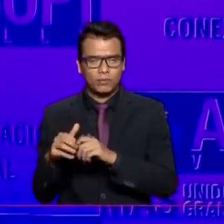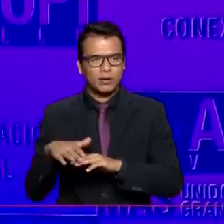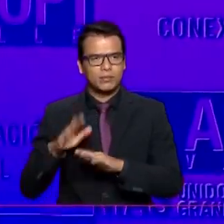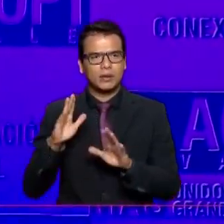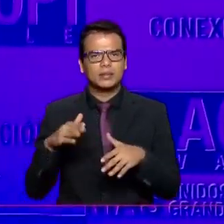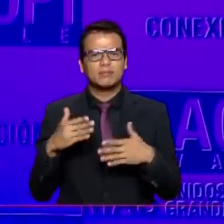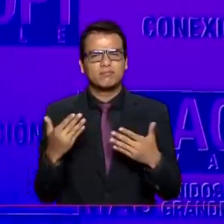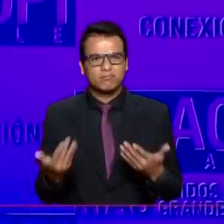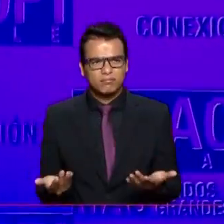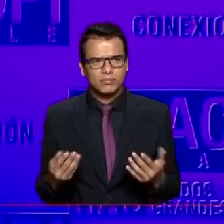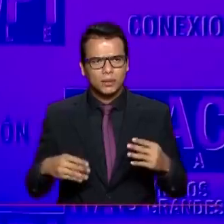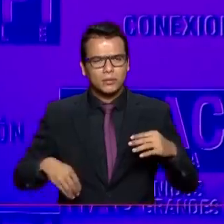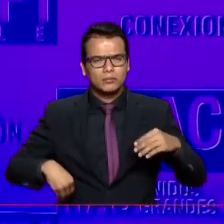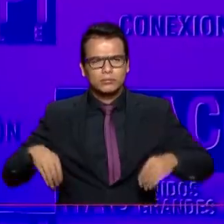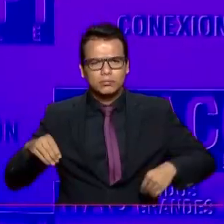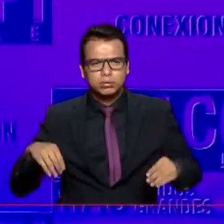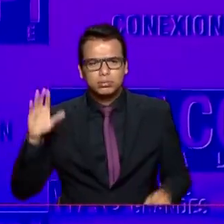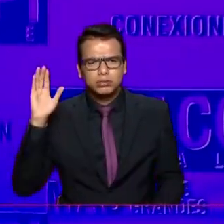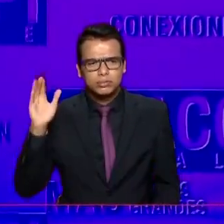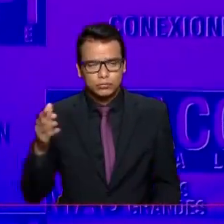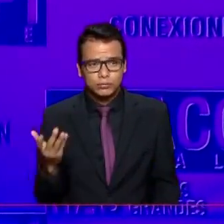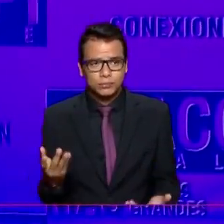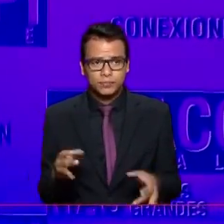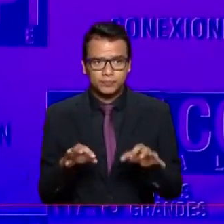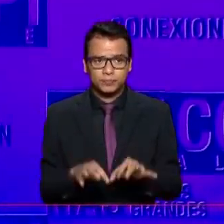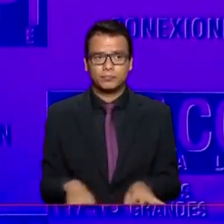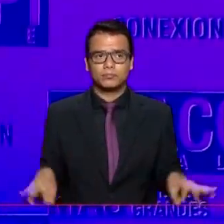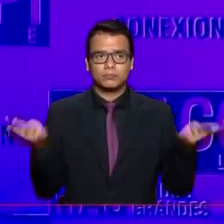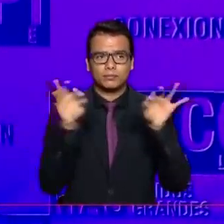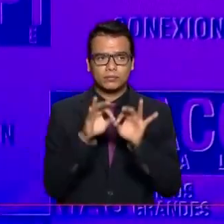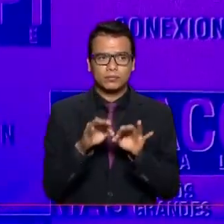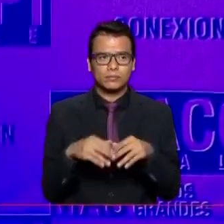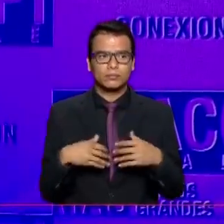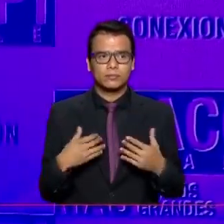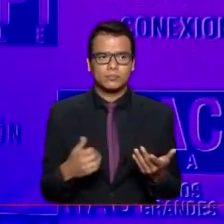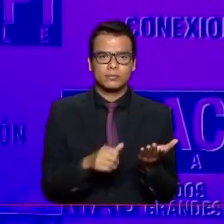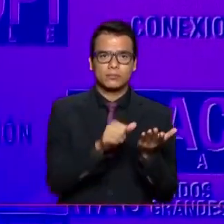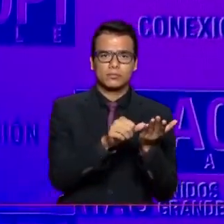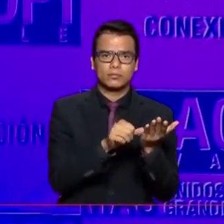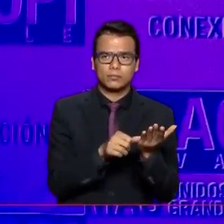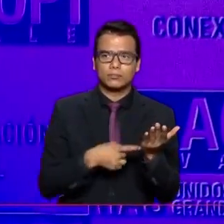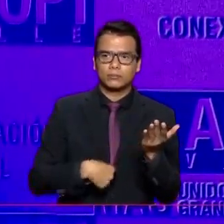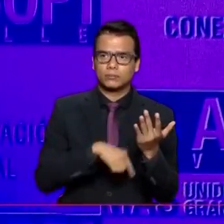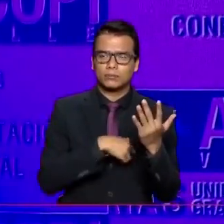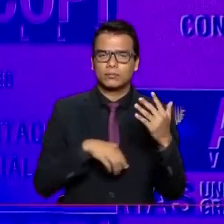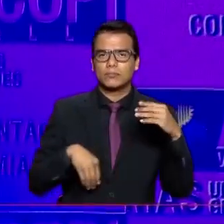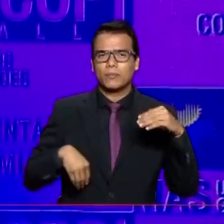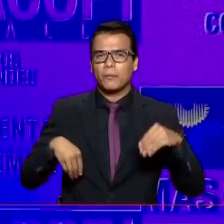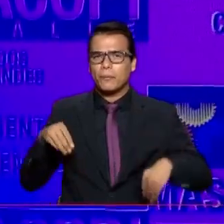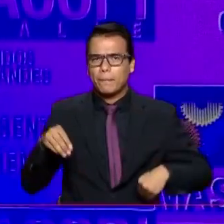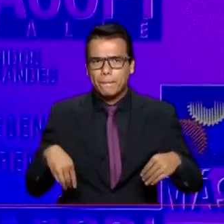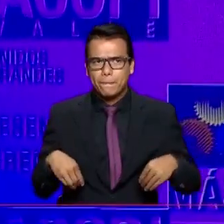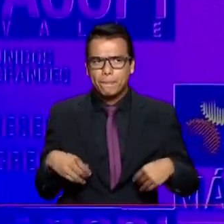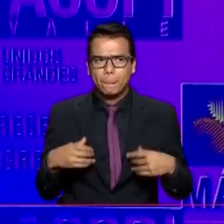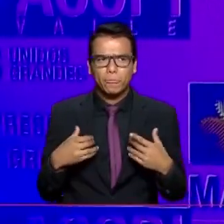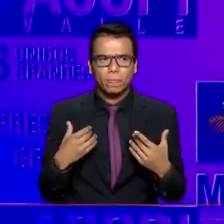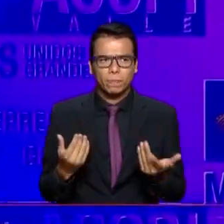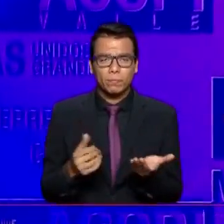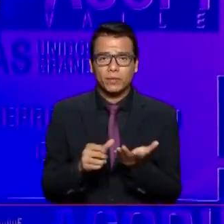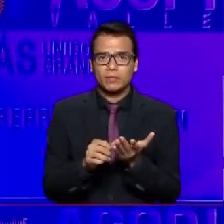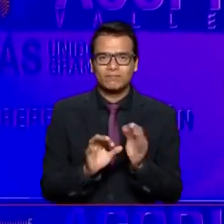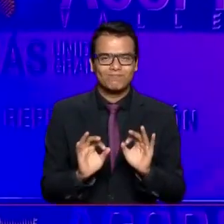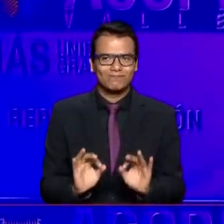corrupción. Tenemos que manejar este programa anticorrupción total, cero corrupción,